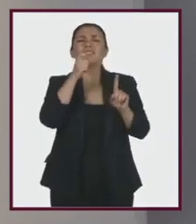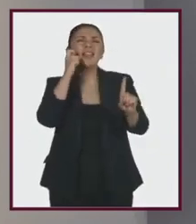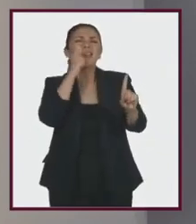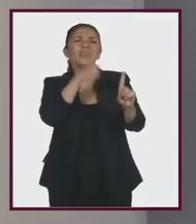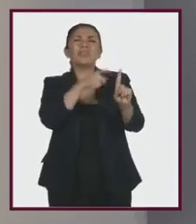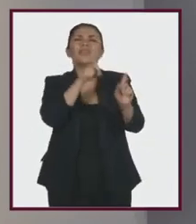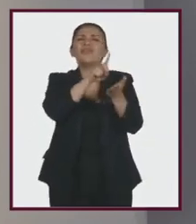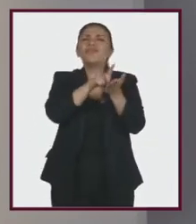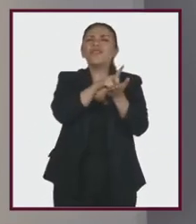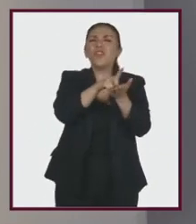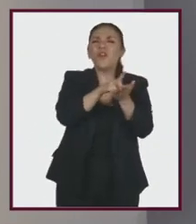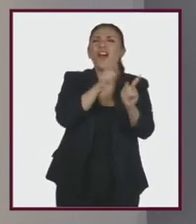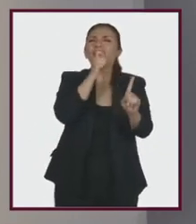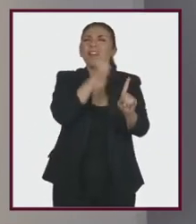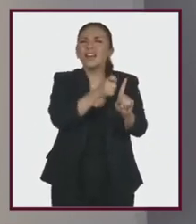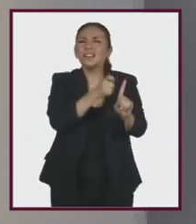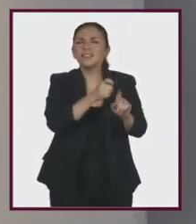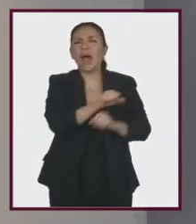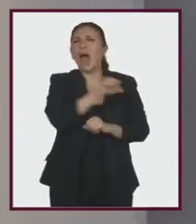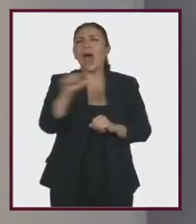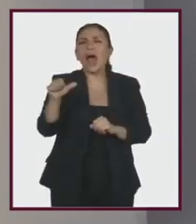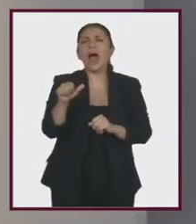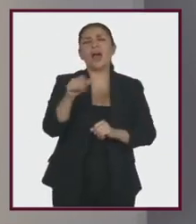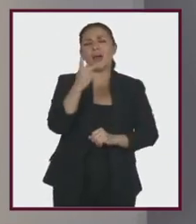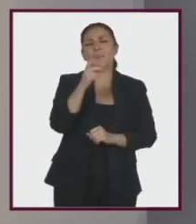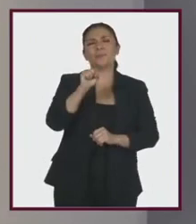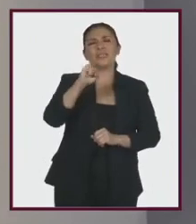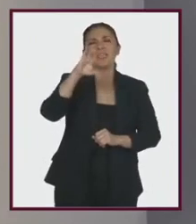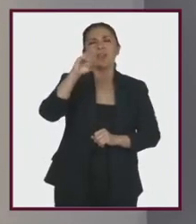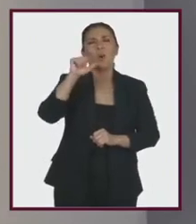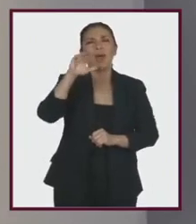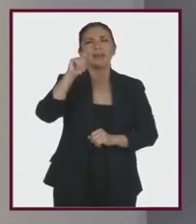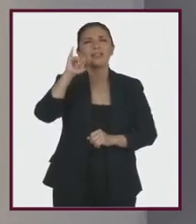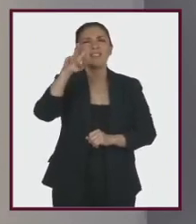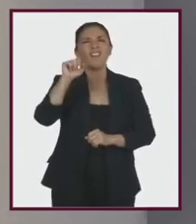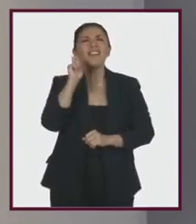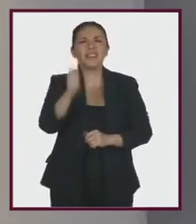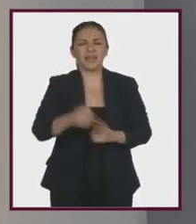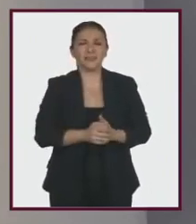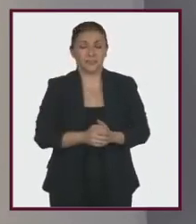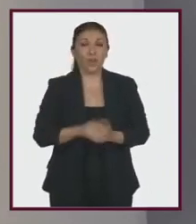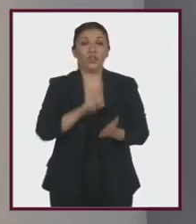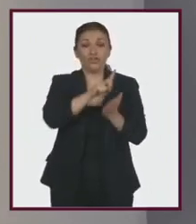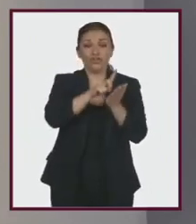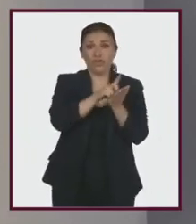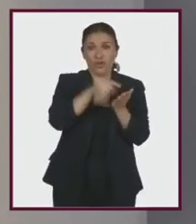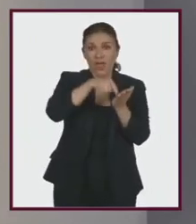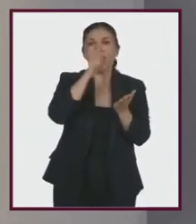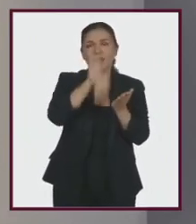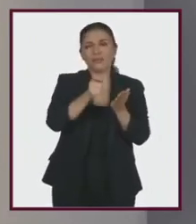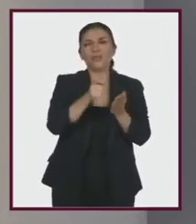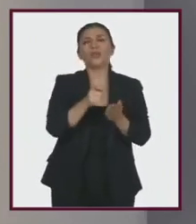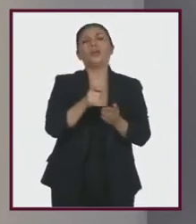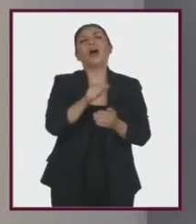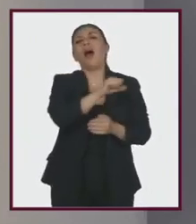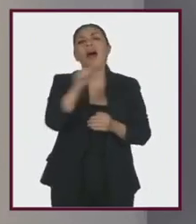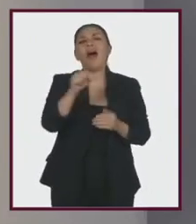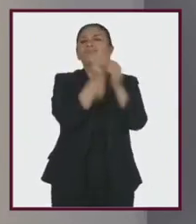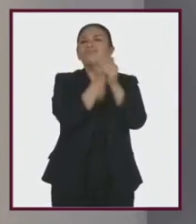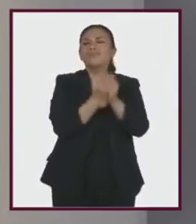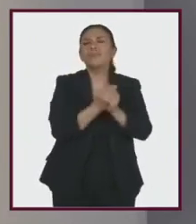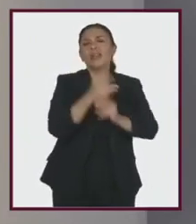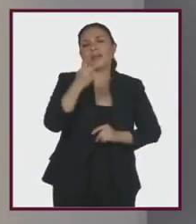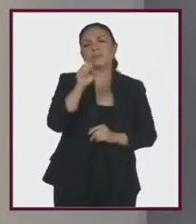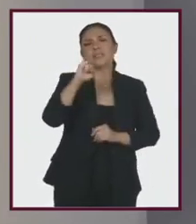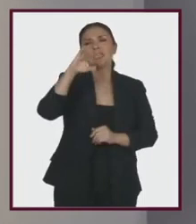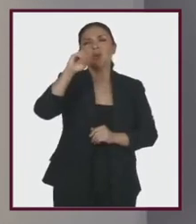de la definición de las sustancias psicoactivas. Las drogas se denominan así, sustancias psicoactivas, porque van a ser todas